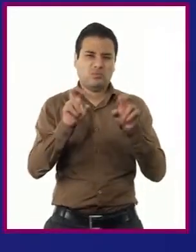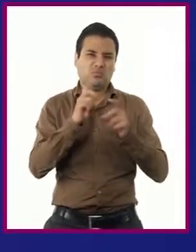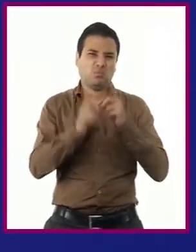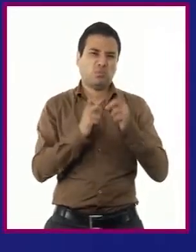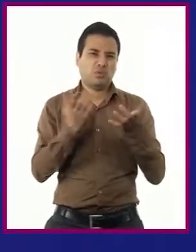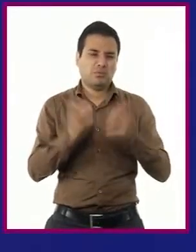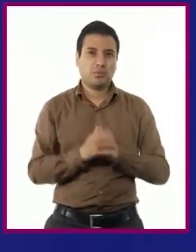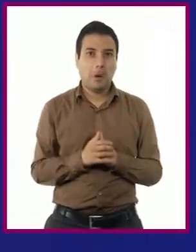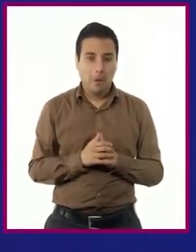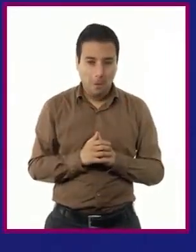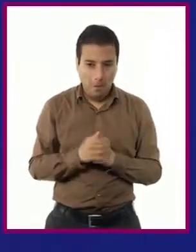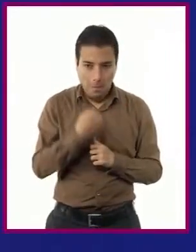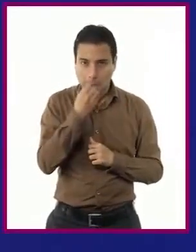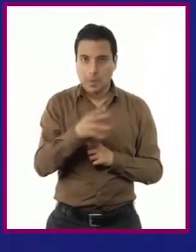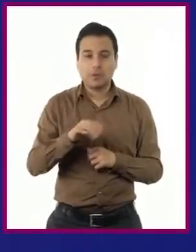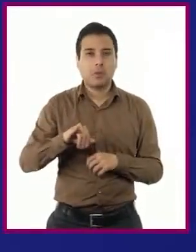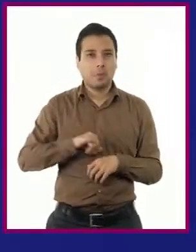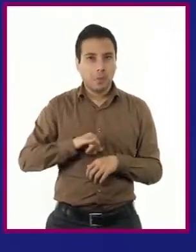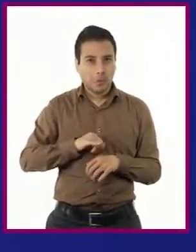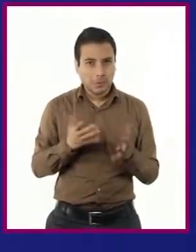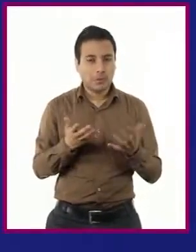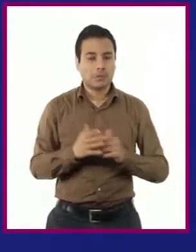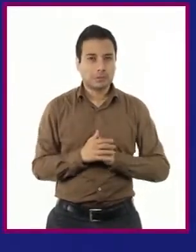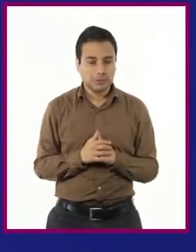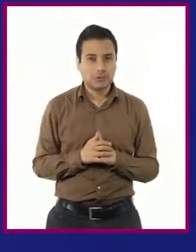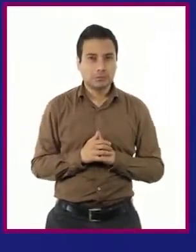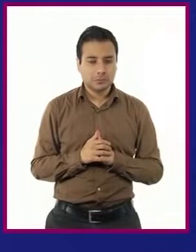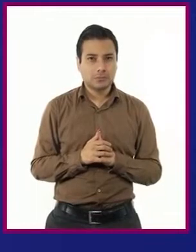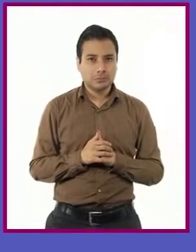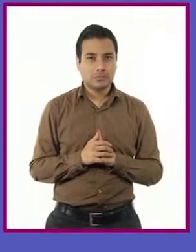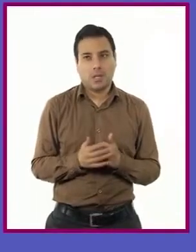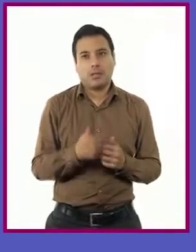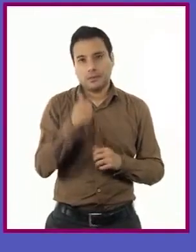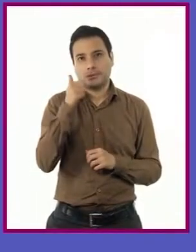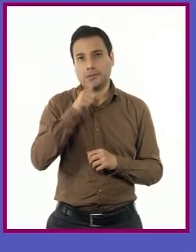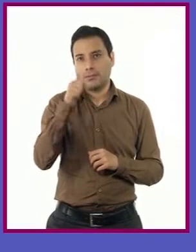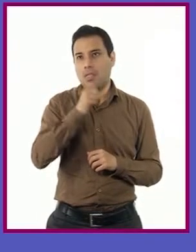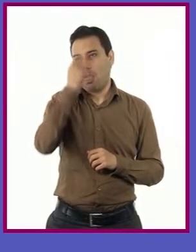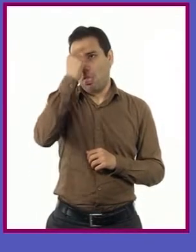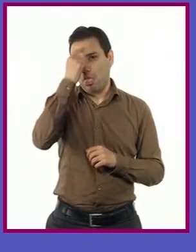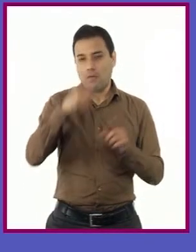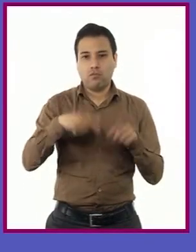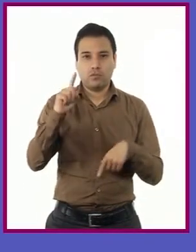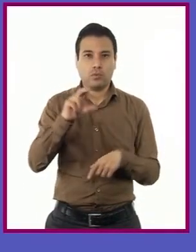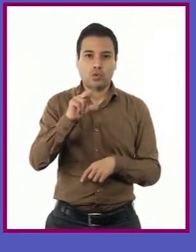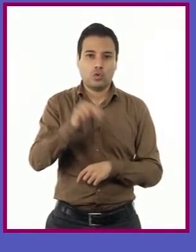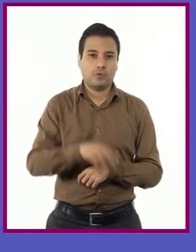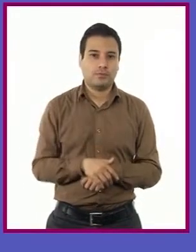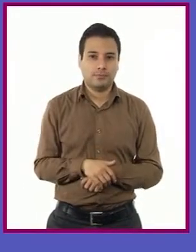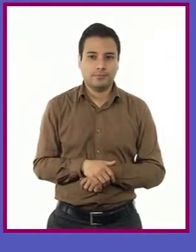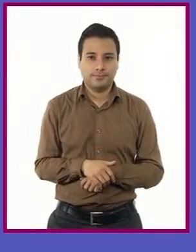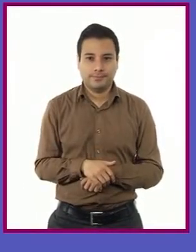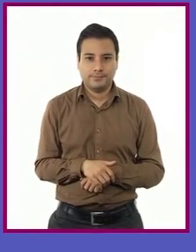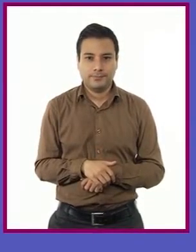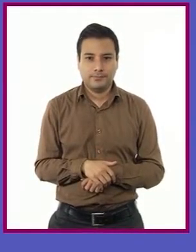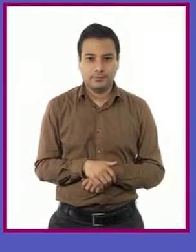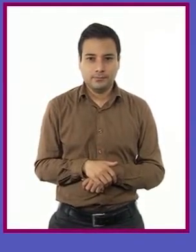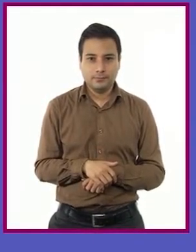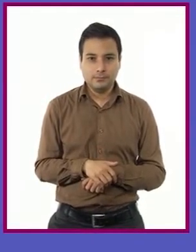gusta eso de ver otras actividades deportivas. No todo es fútbol. Además del orden o jerarquía